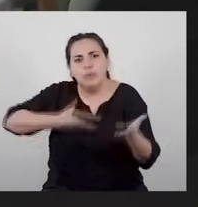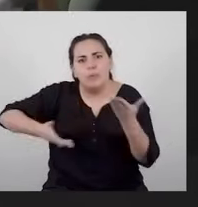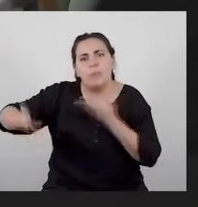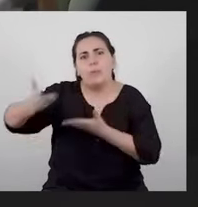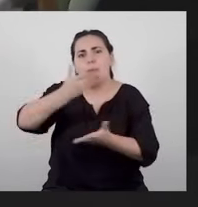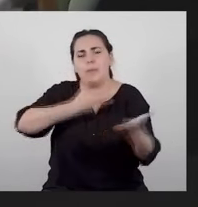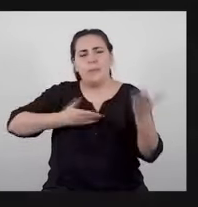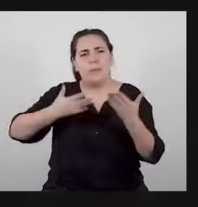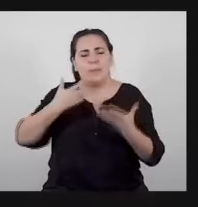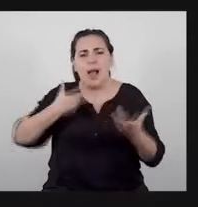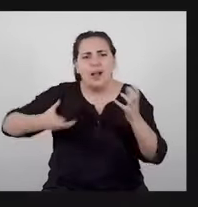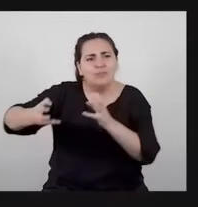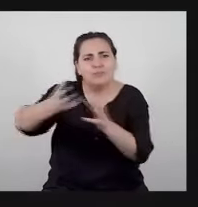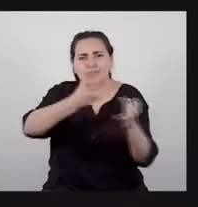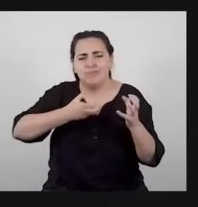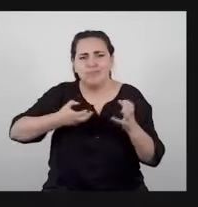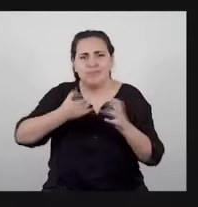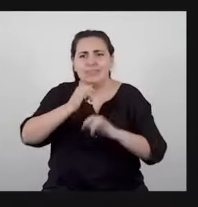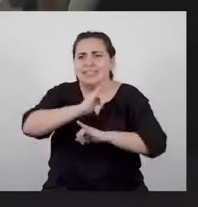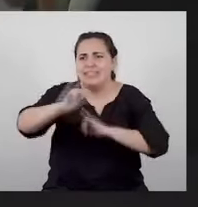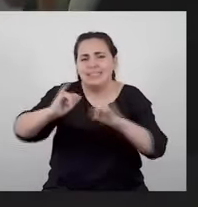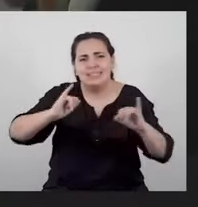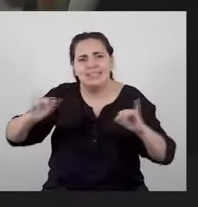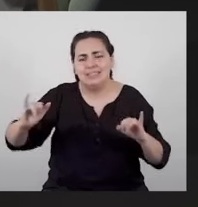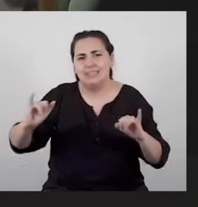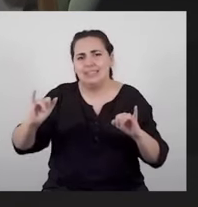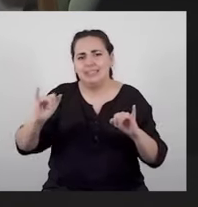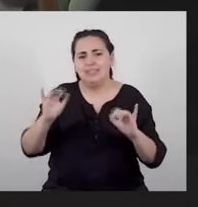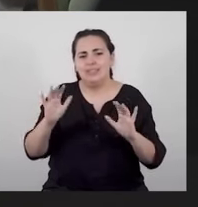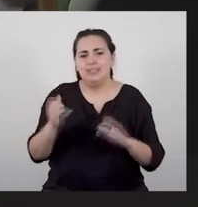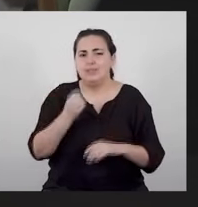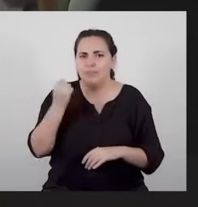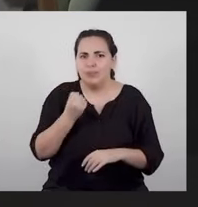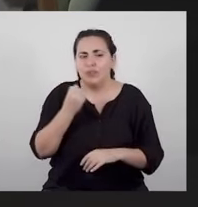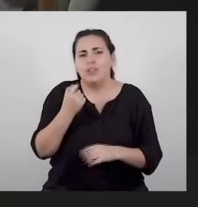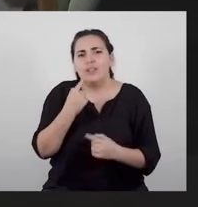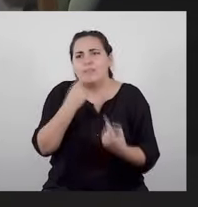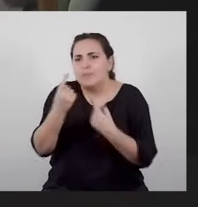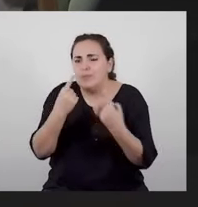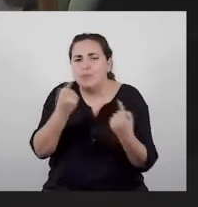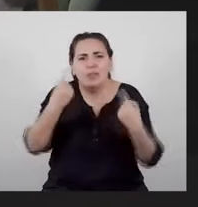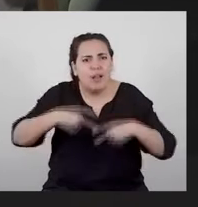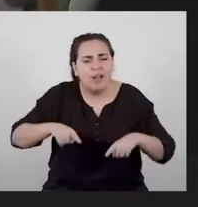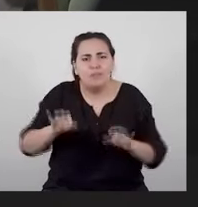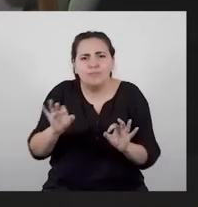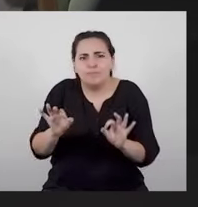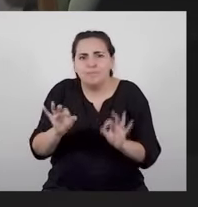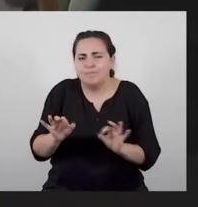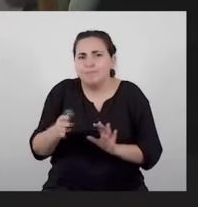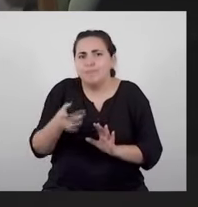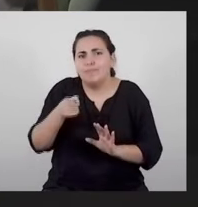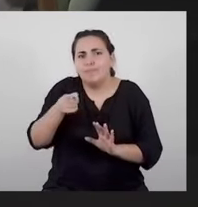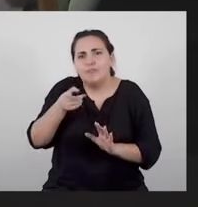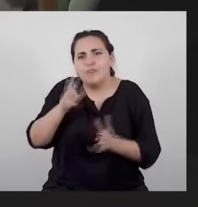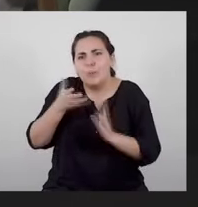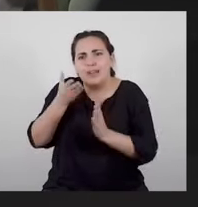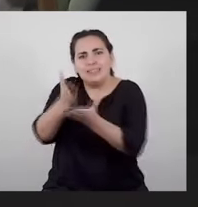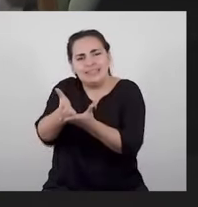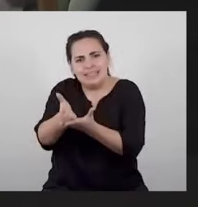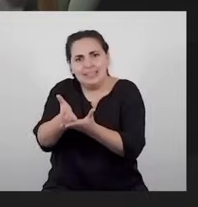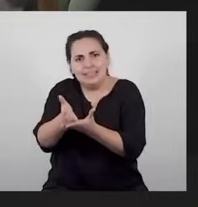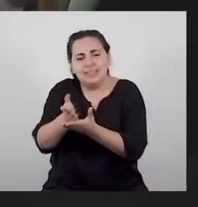gritemos fuerte que haga las preguntas que tenga que hacer a nosotros a quien sea y que le exija también a